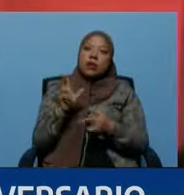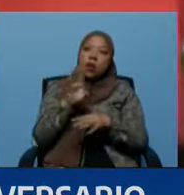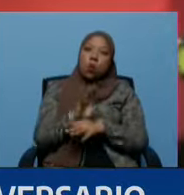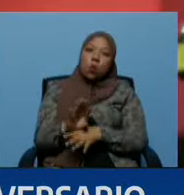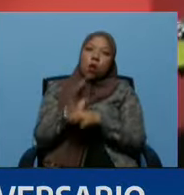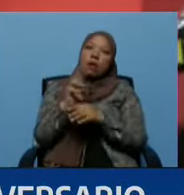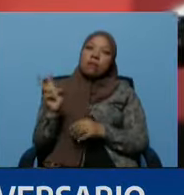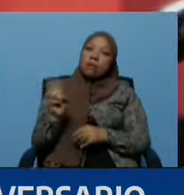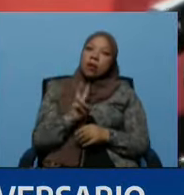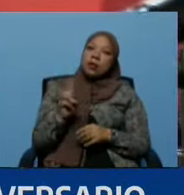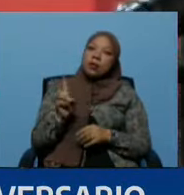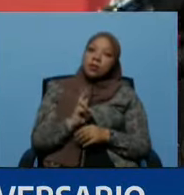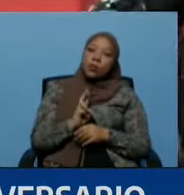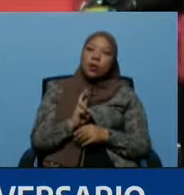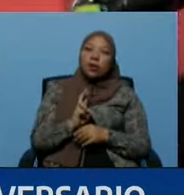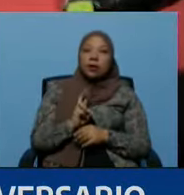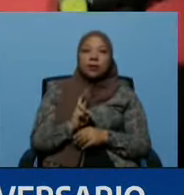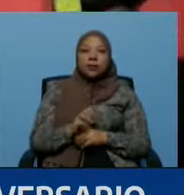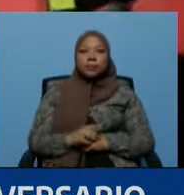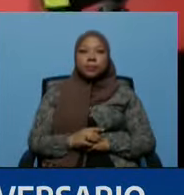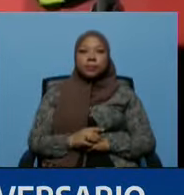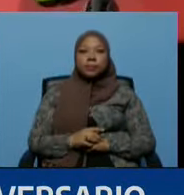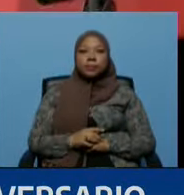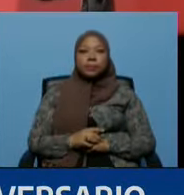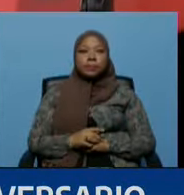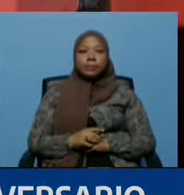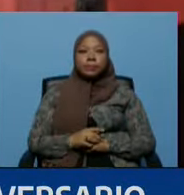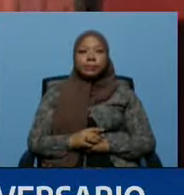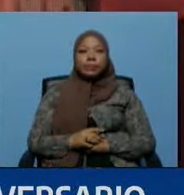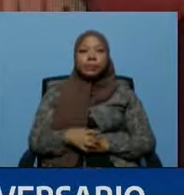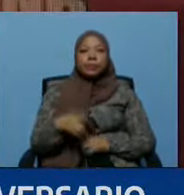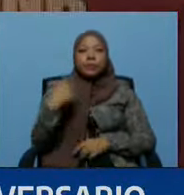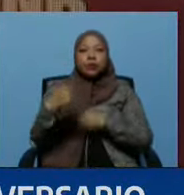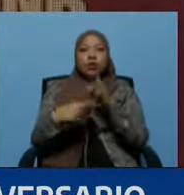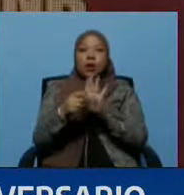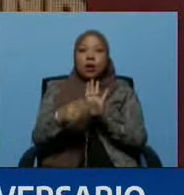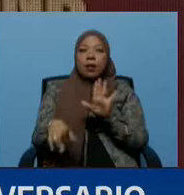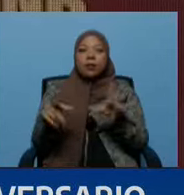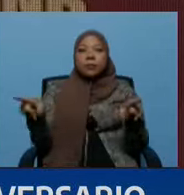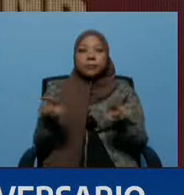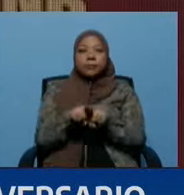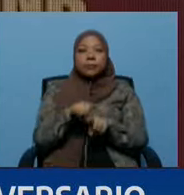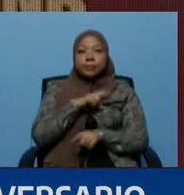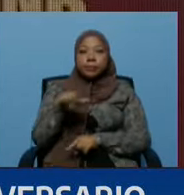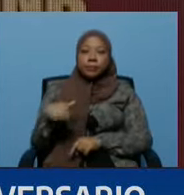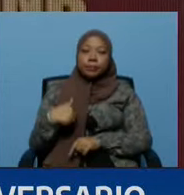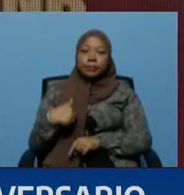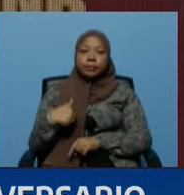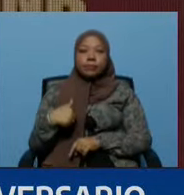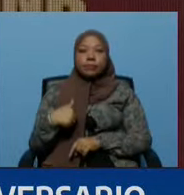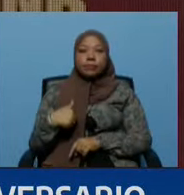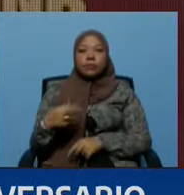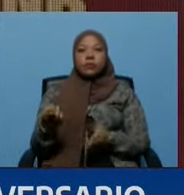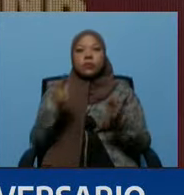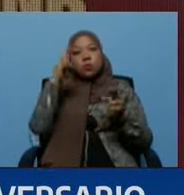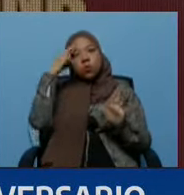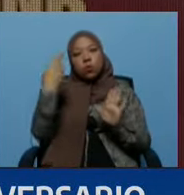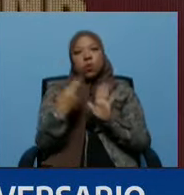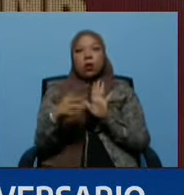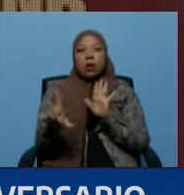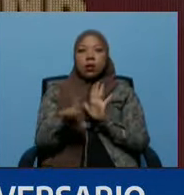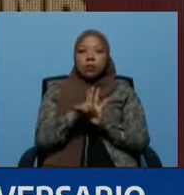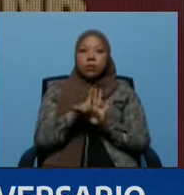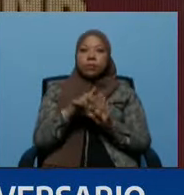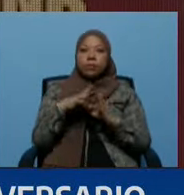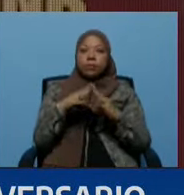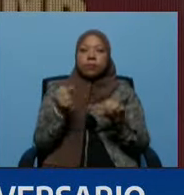preservarle a Venezuela su pleno derecho a la paz, al orden interno, el respeto a la ley, el